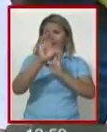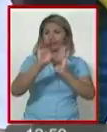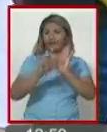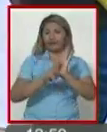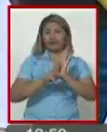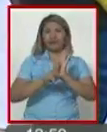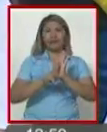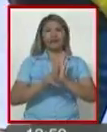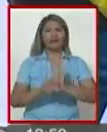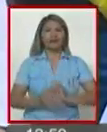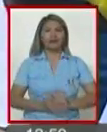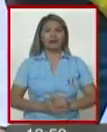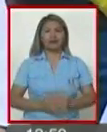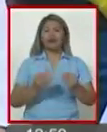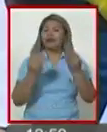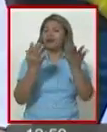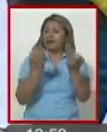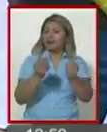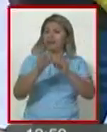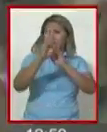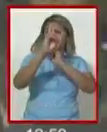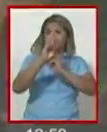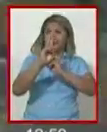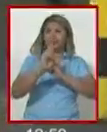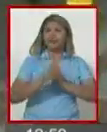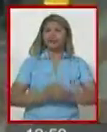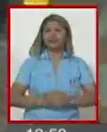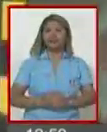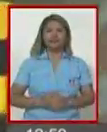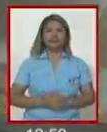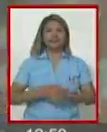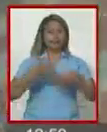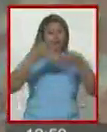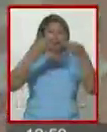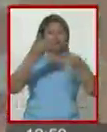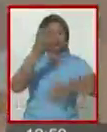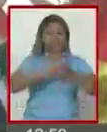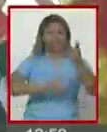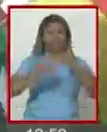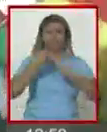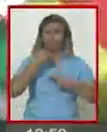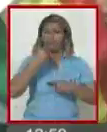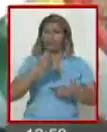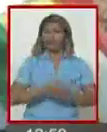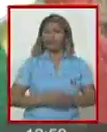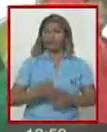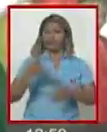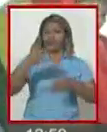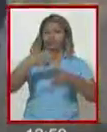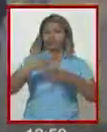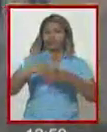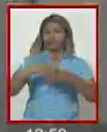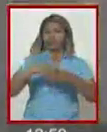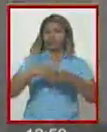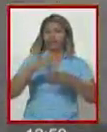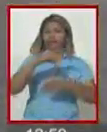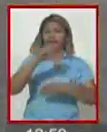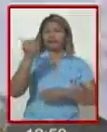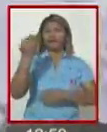constitución política del estado que queremos que se respete la decisión del pueblo expresada en el referéndum del